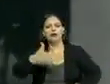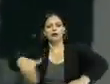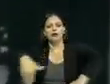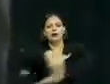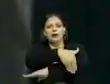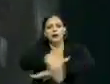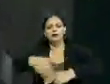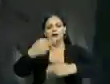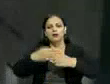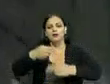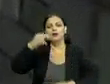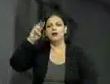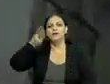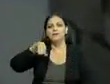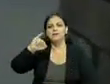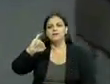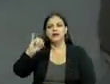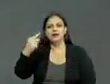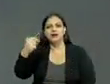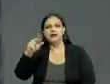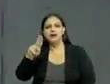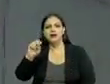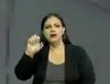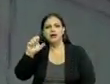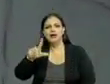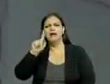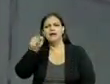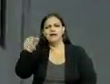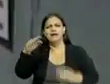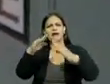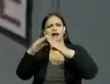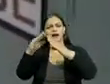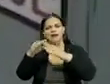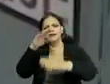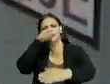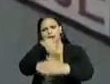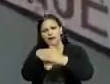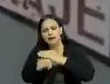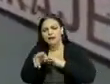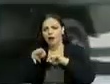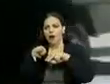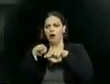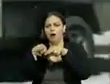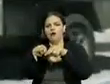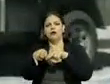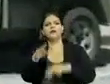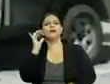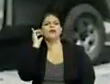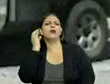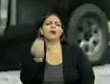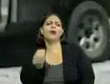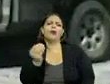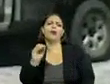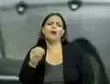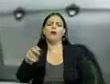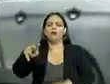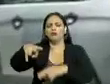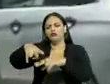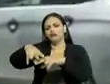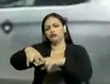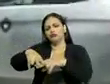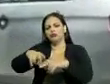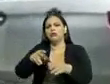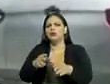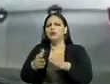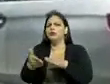verificar un posible femicidio. Luego de ingresar a la vivienda se encontraron con un cuerpo sin vida de una joven mujer. Pudo verificar la presencia de un cuerpo de